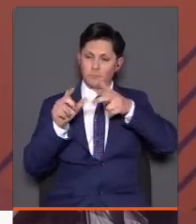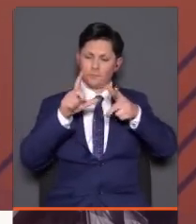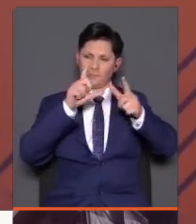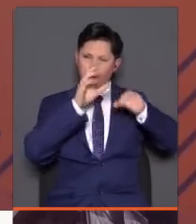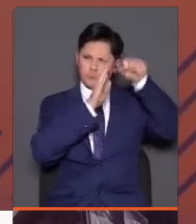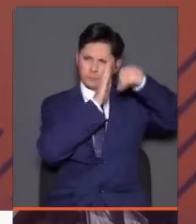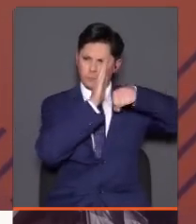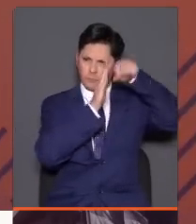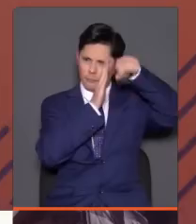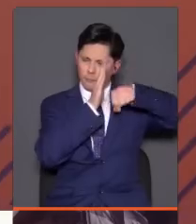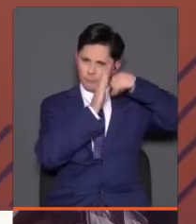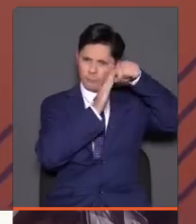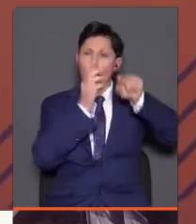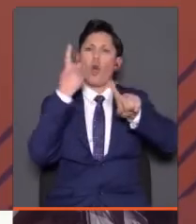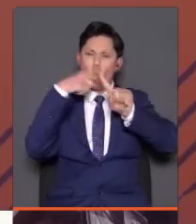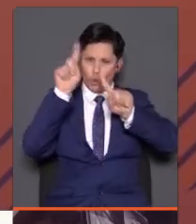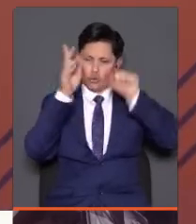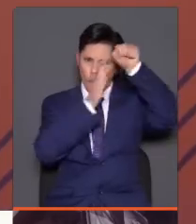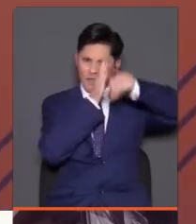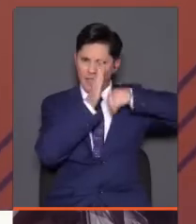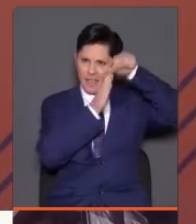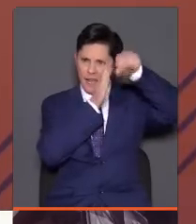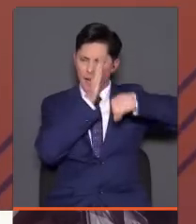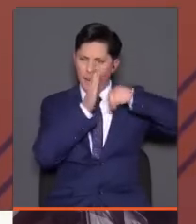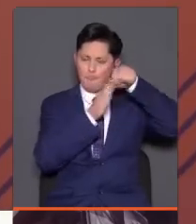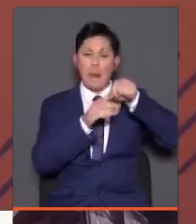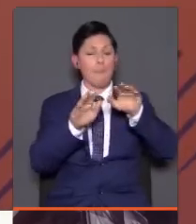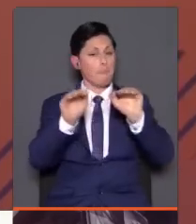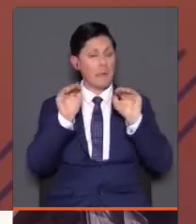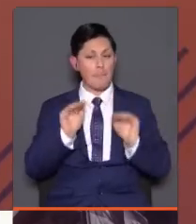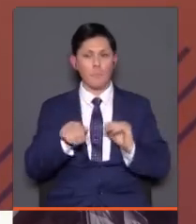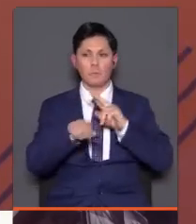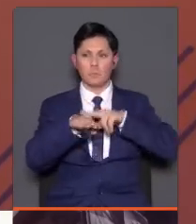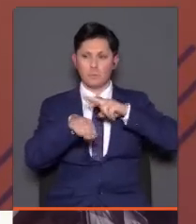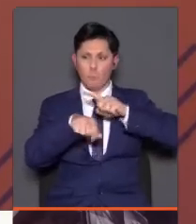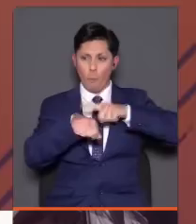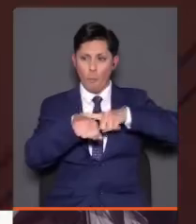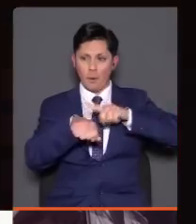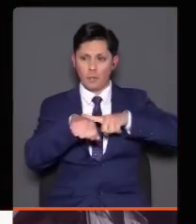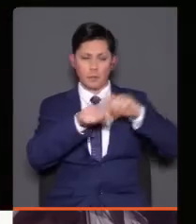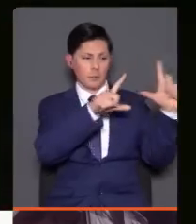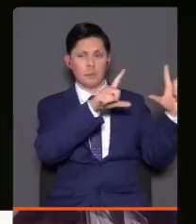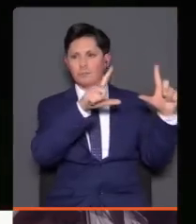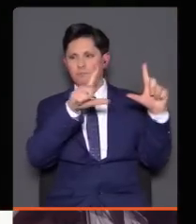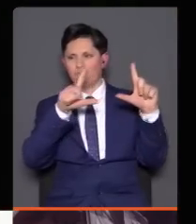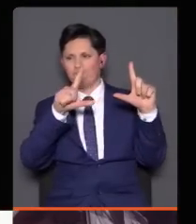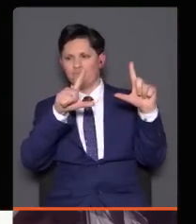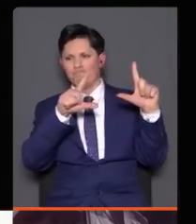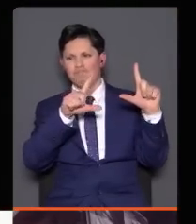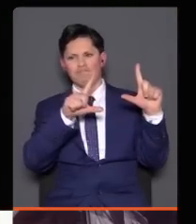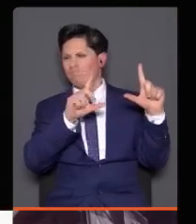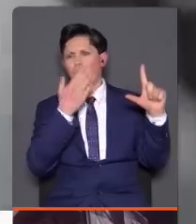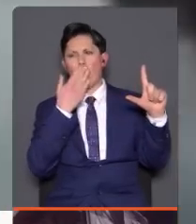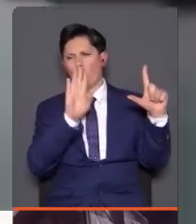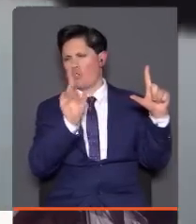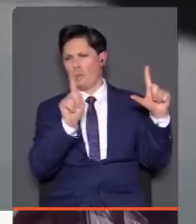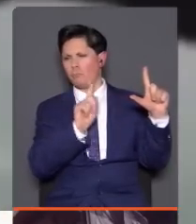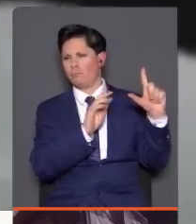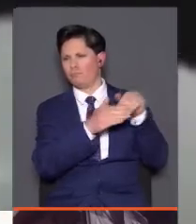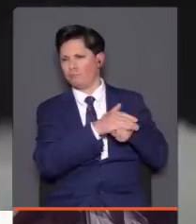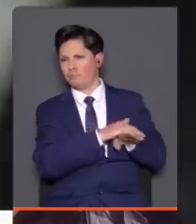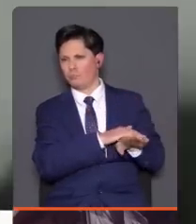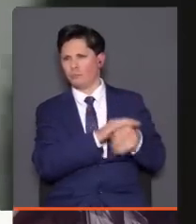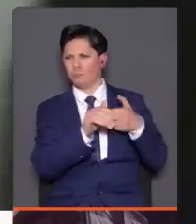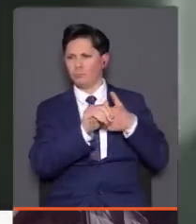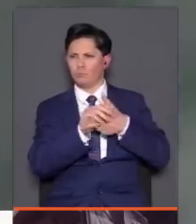Incluso existe otro video del mismo momento que por su crudeza preferimos ni siquiera describir. Es su forma de amedrentar